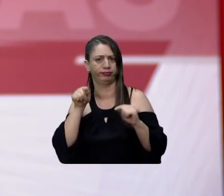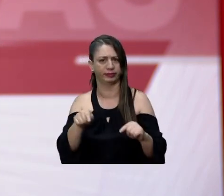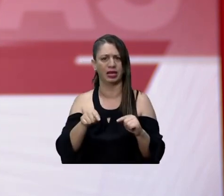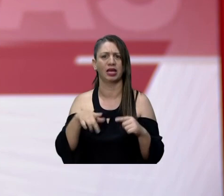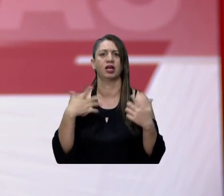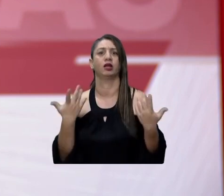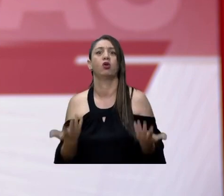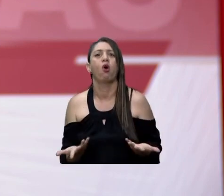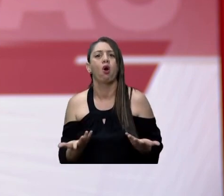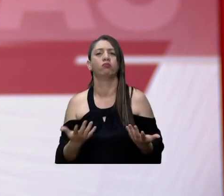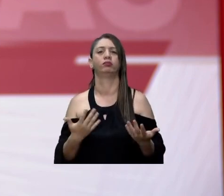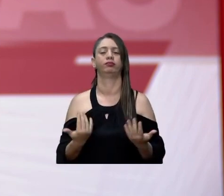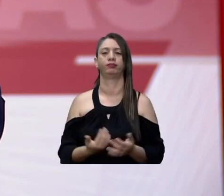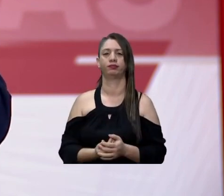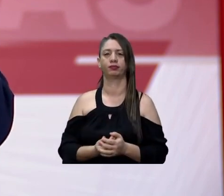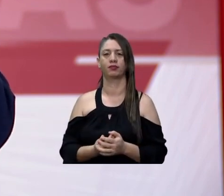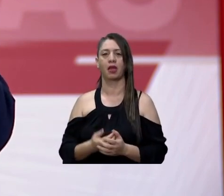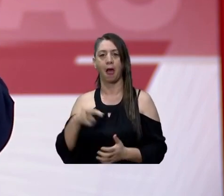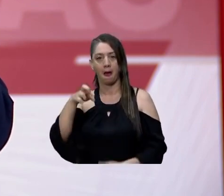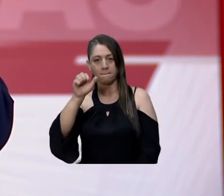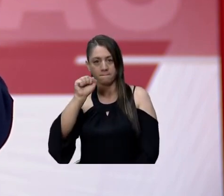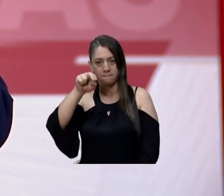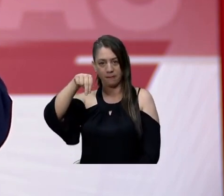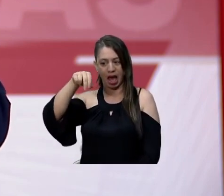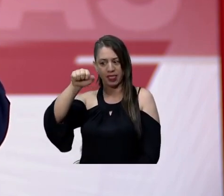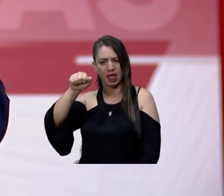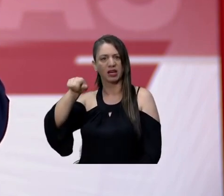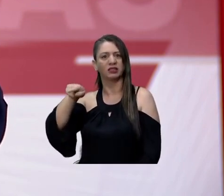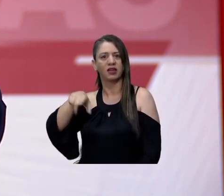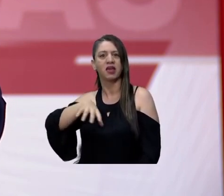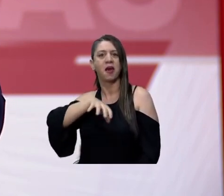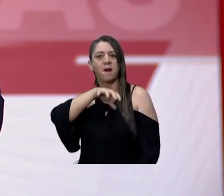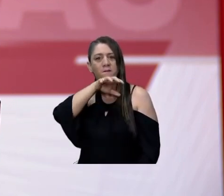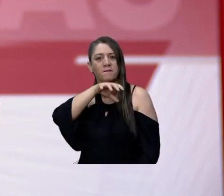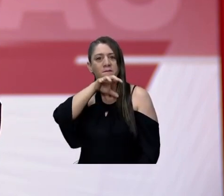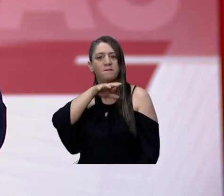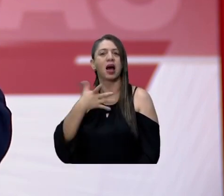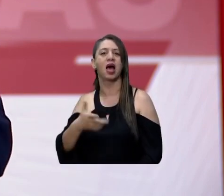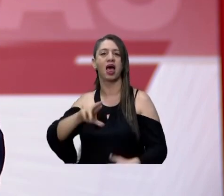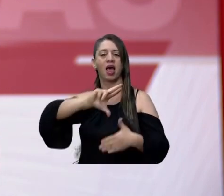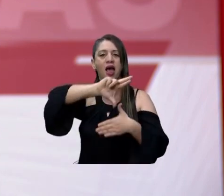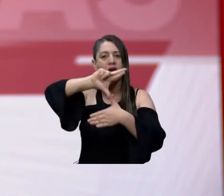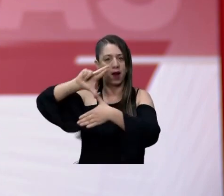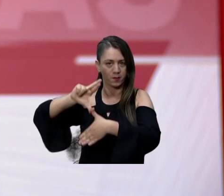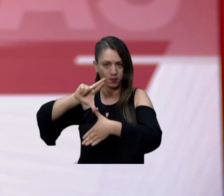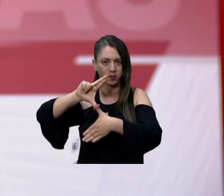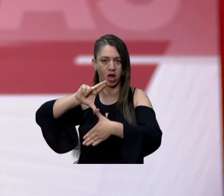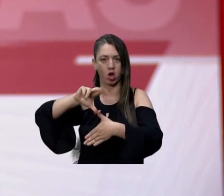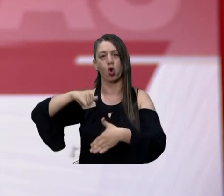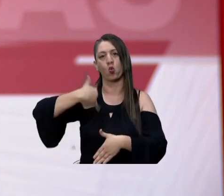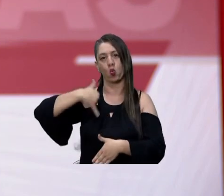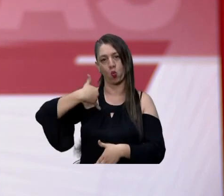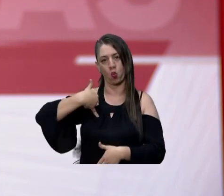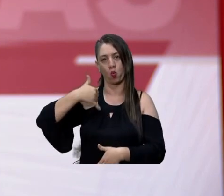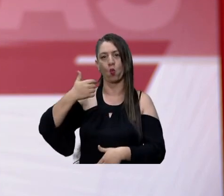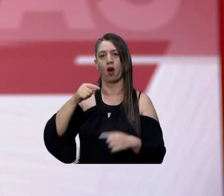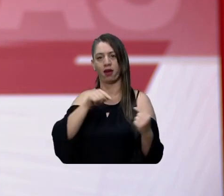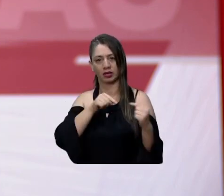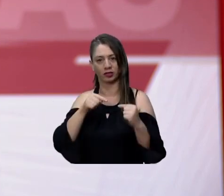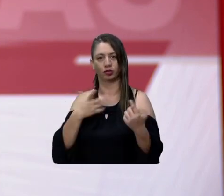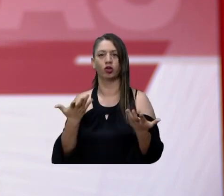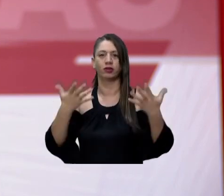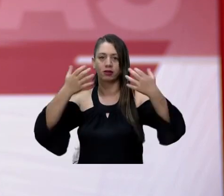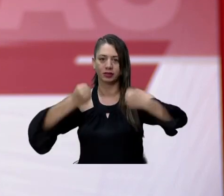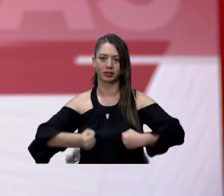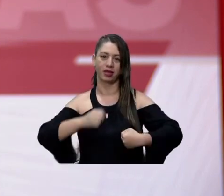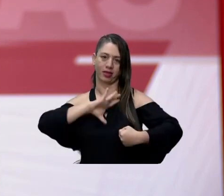de deportes con Pana, la mascota de los Juegos Panamericanos Junior 2021 que se llevarán a cabo en nuestra